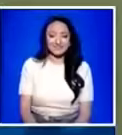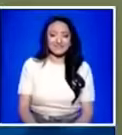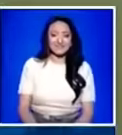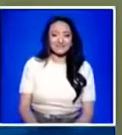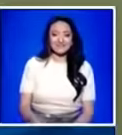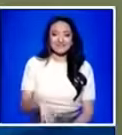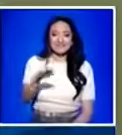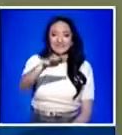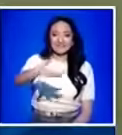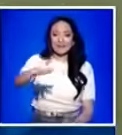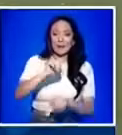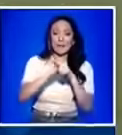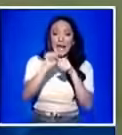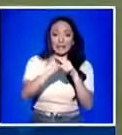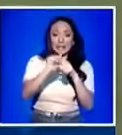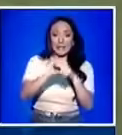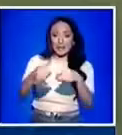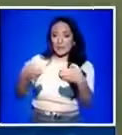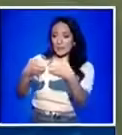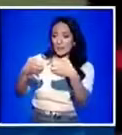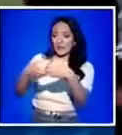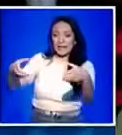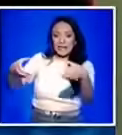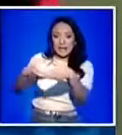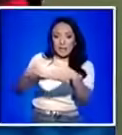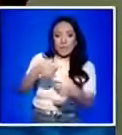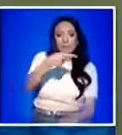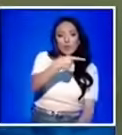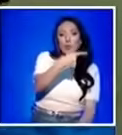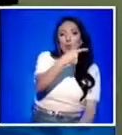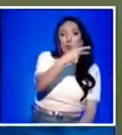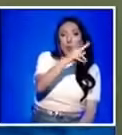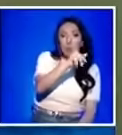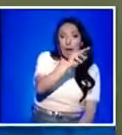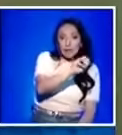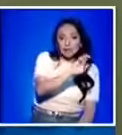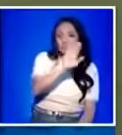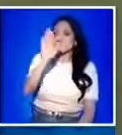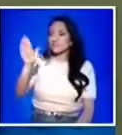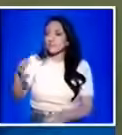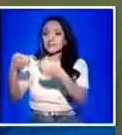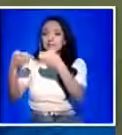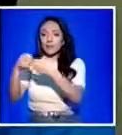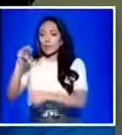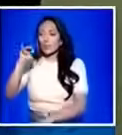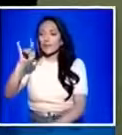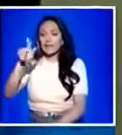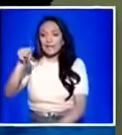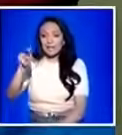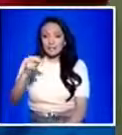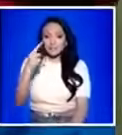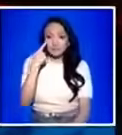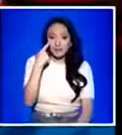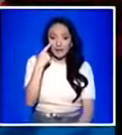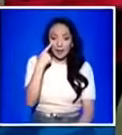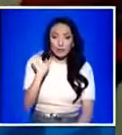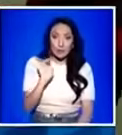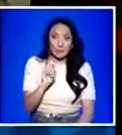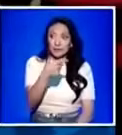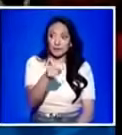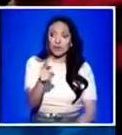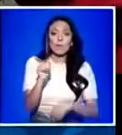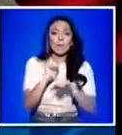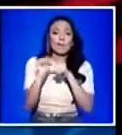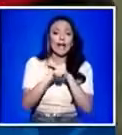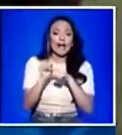ustedes, están entrenando. De acá salen las futuras glorias deportivas de los diferentes planteles profesionales, porque de aquí es